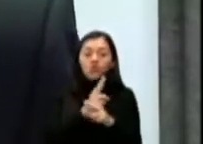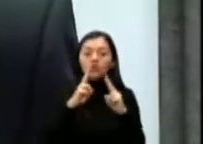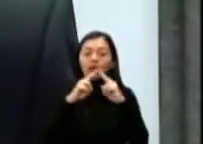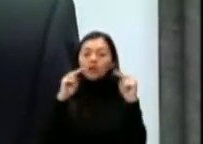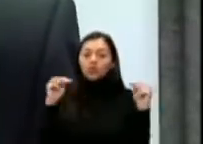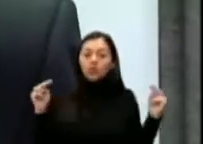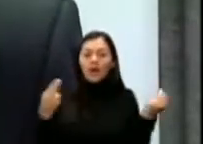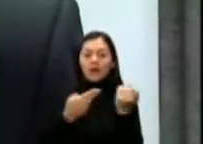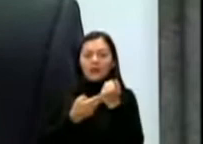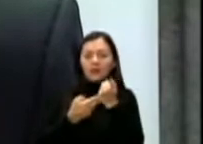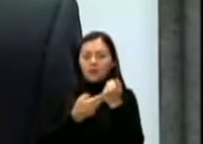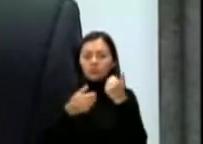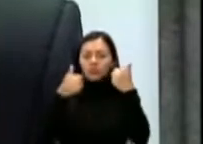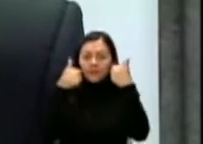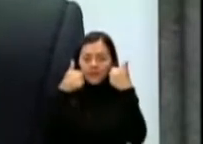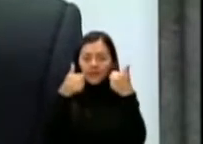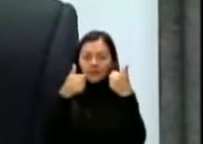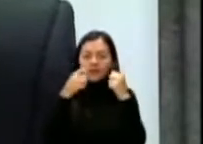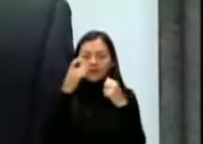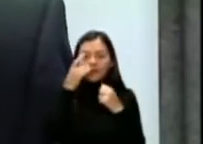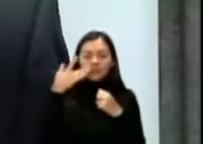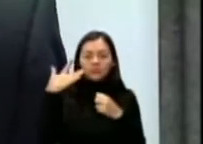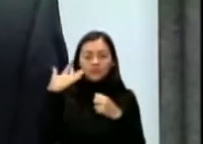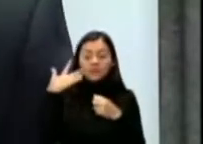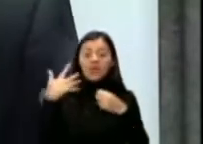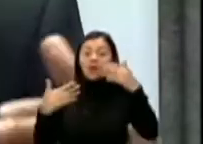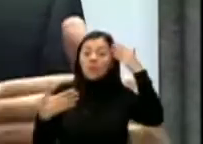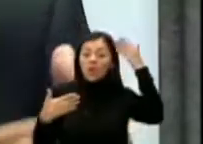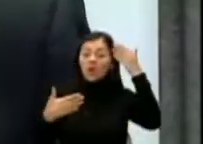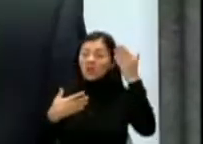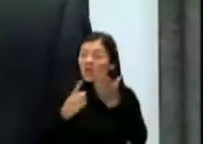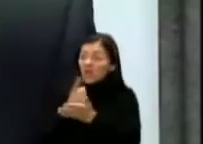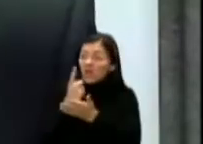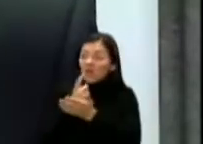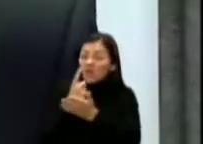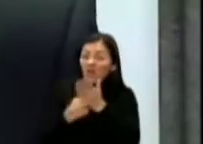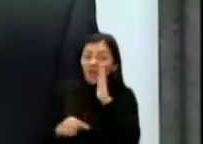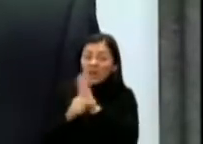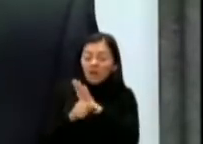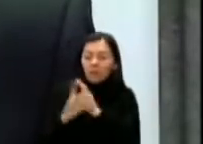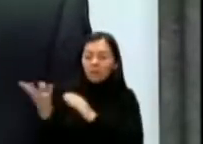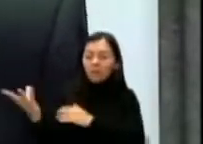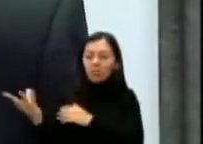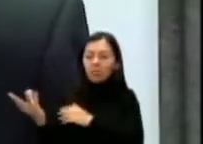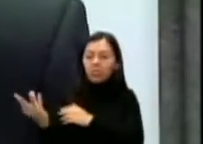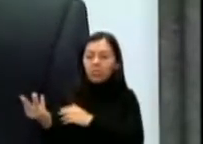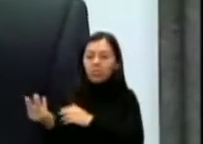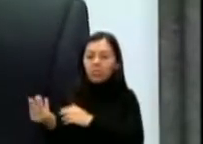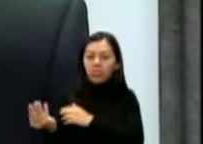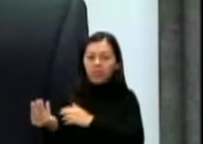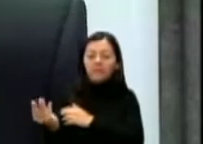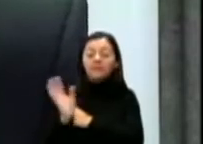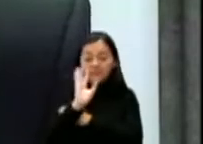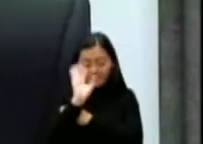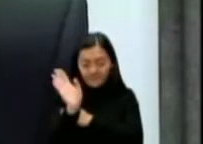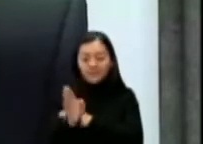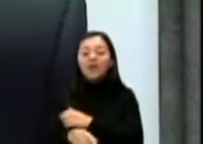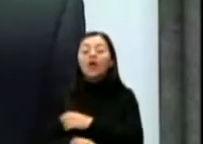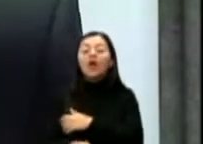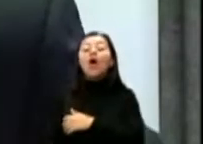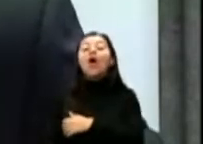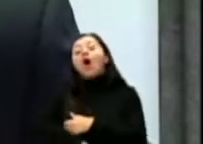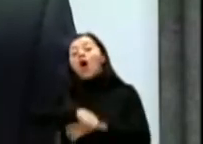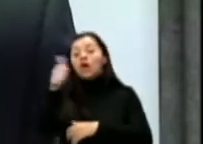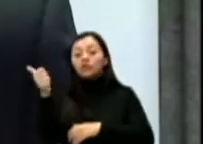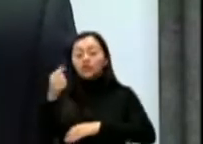es decir cada vez los politiqueros se van quedando más solos y déjenme anunciar otra cosa hay más compañeros de juntas parroquiales de